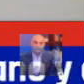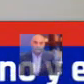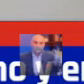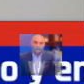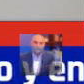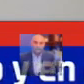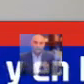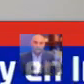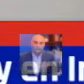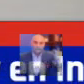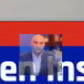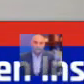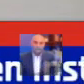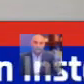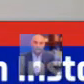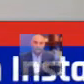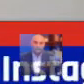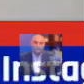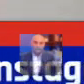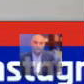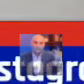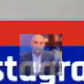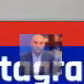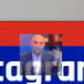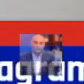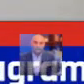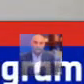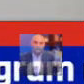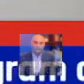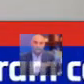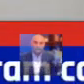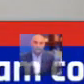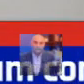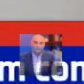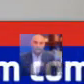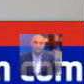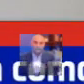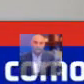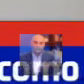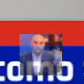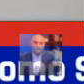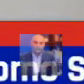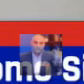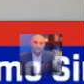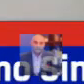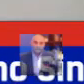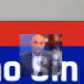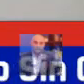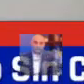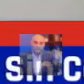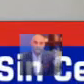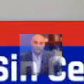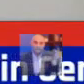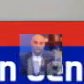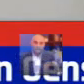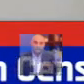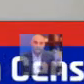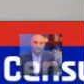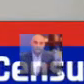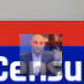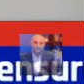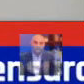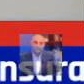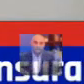insisto, si yo digo, no, es que los vamos a oprimir, pues ¿cuál opresión? Si ellos salen del